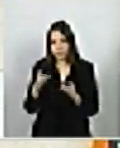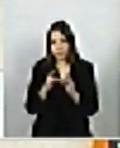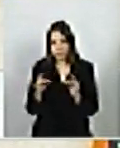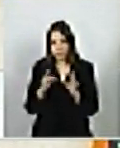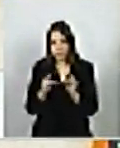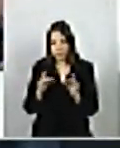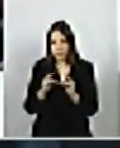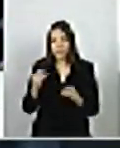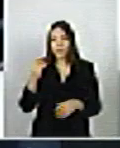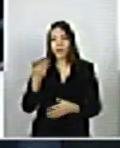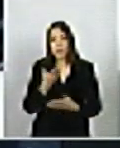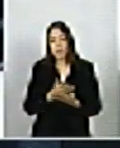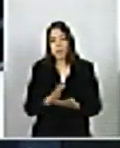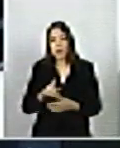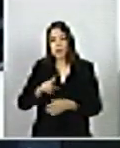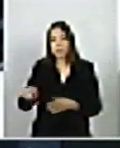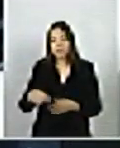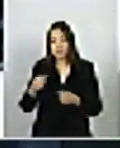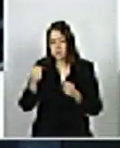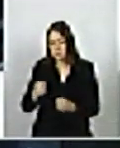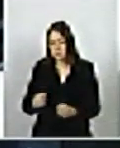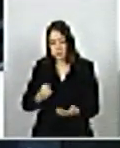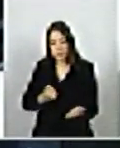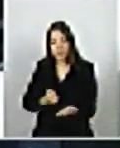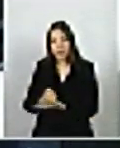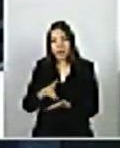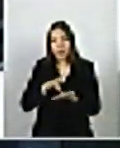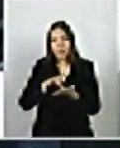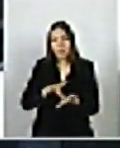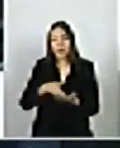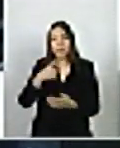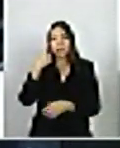apoyo decidido para lograr que la prevención